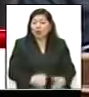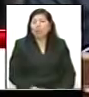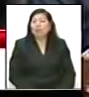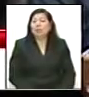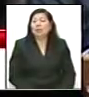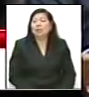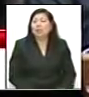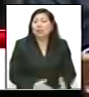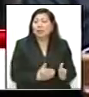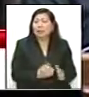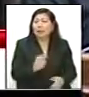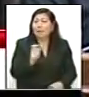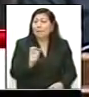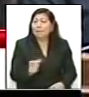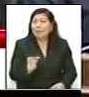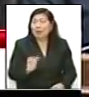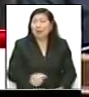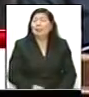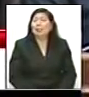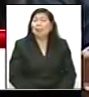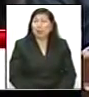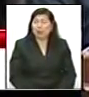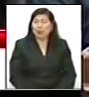con determinados personajes en la mira.